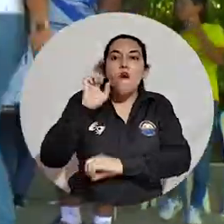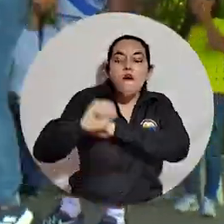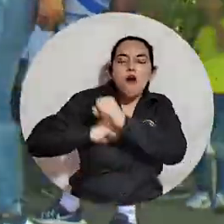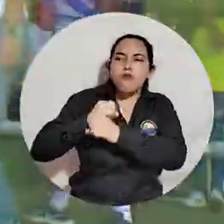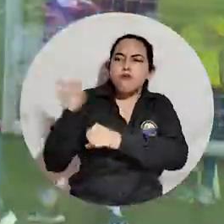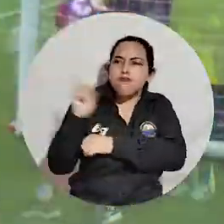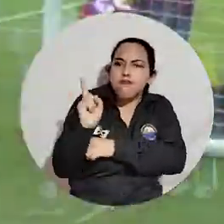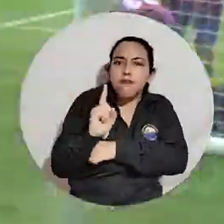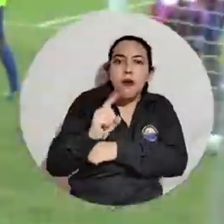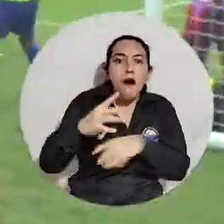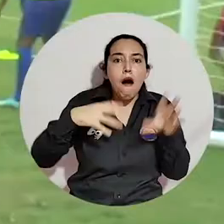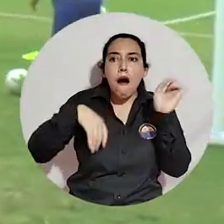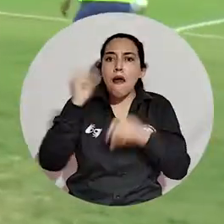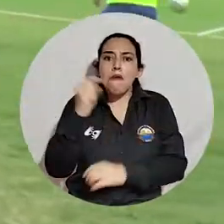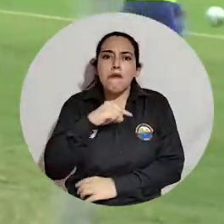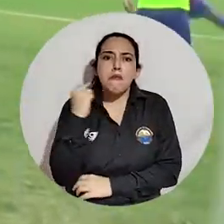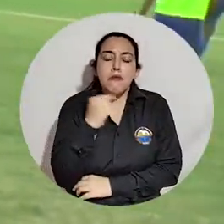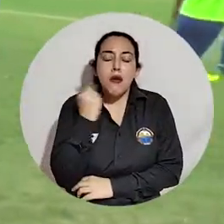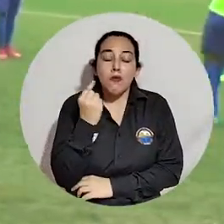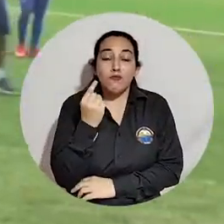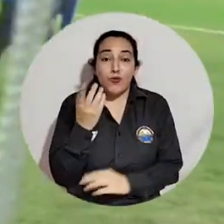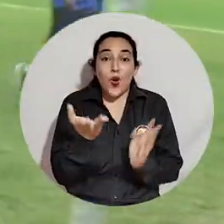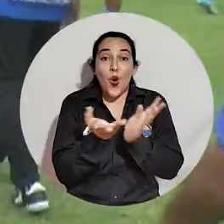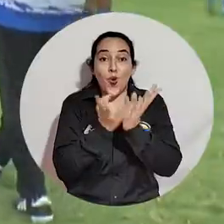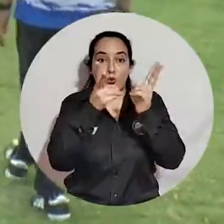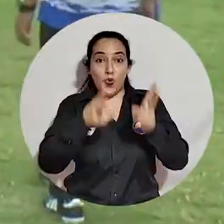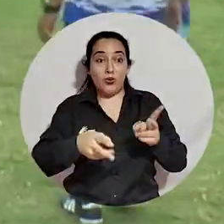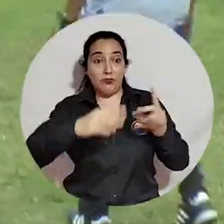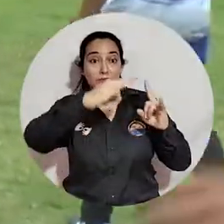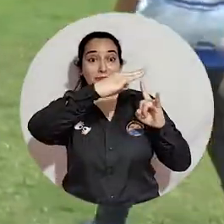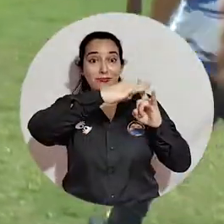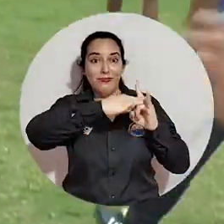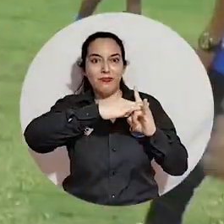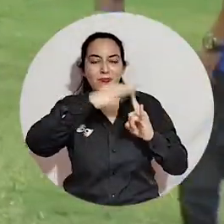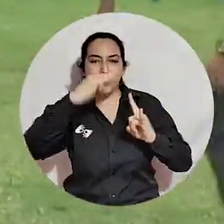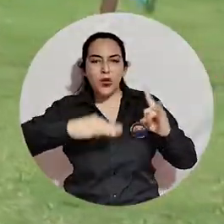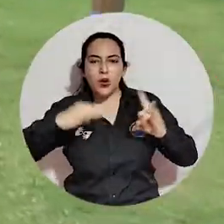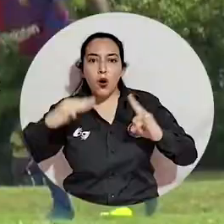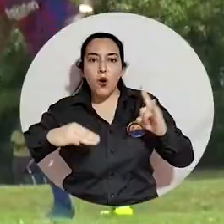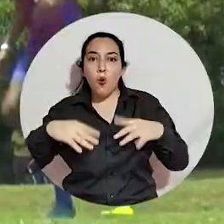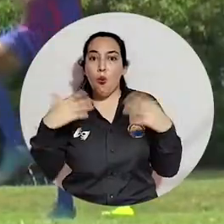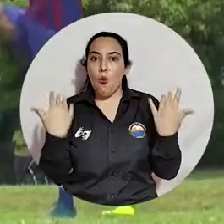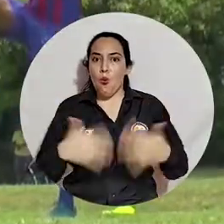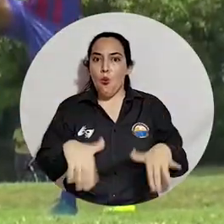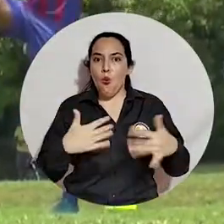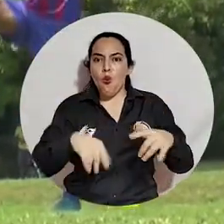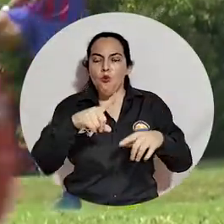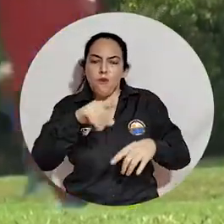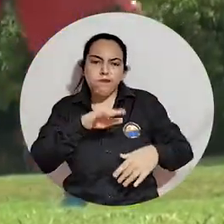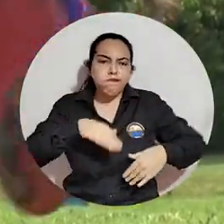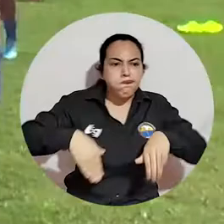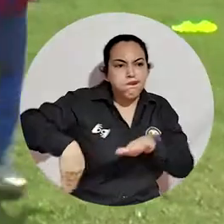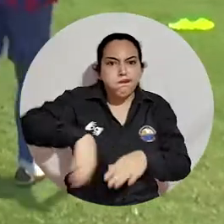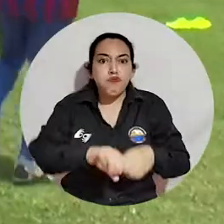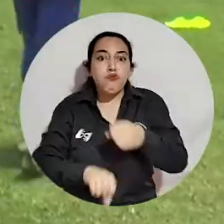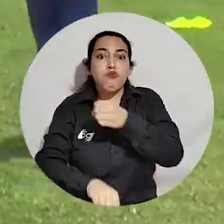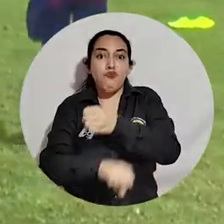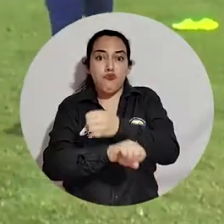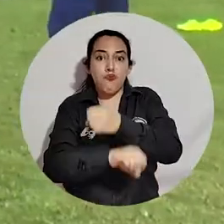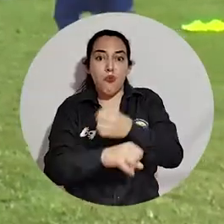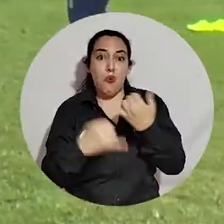Luego de 19 años sin obtener victoria en este campeonato, los estudiantes de la Universidad del Magdalena lograron una